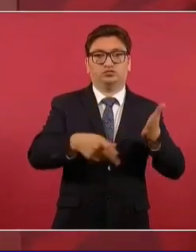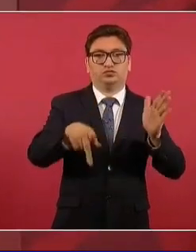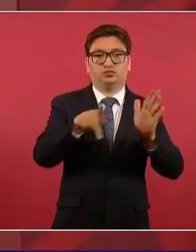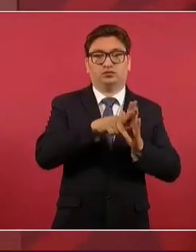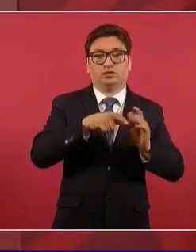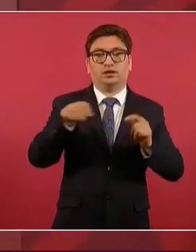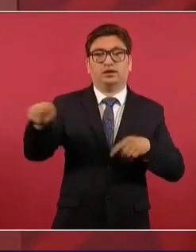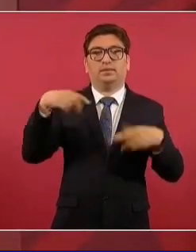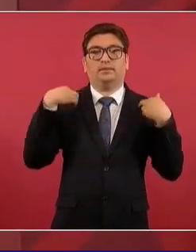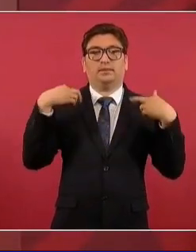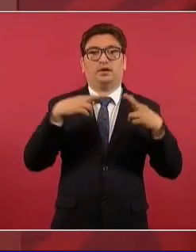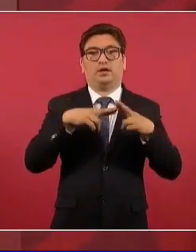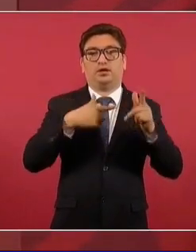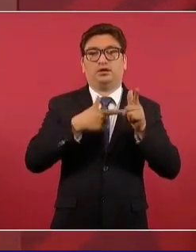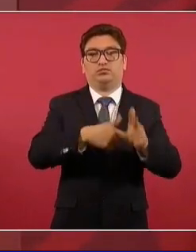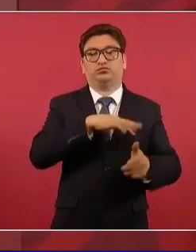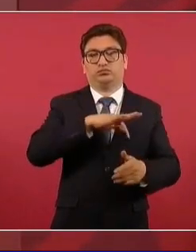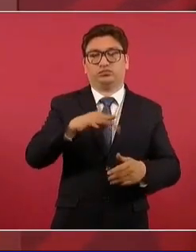que no les falte.